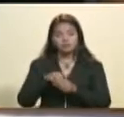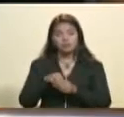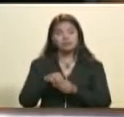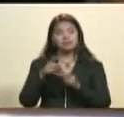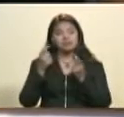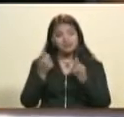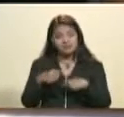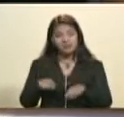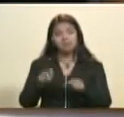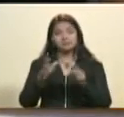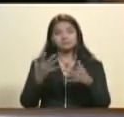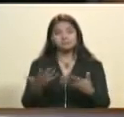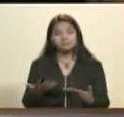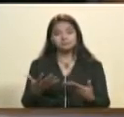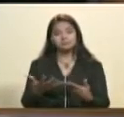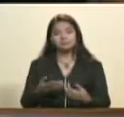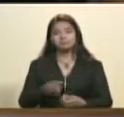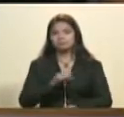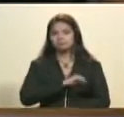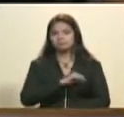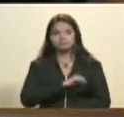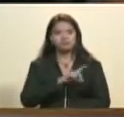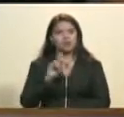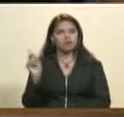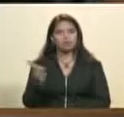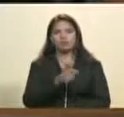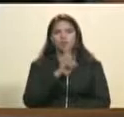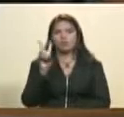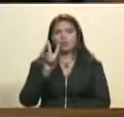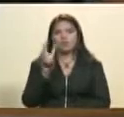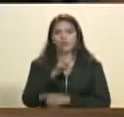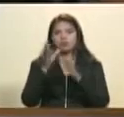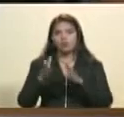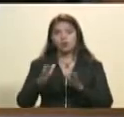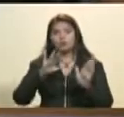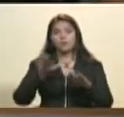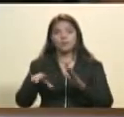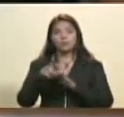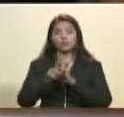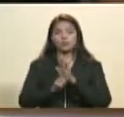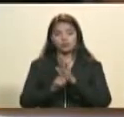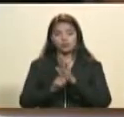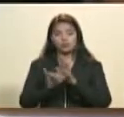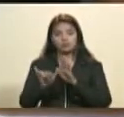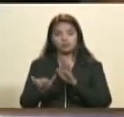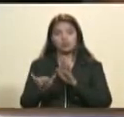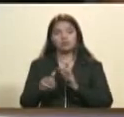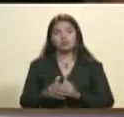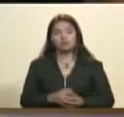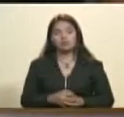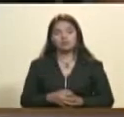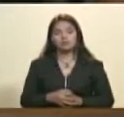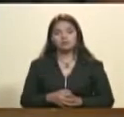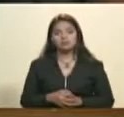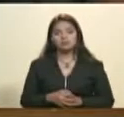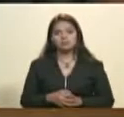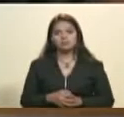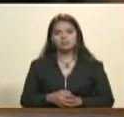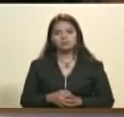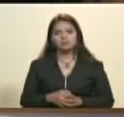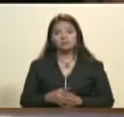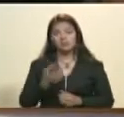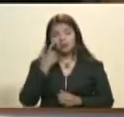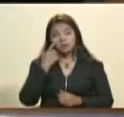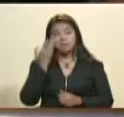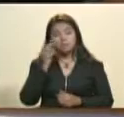intenta coaccionar e intimidar a los venezolanos que apoyan el proceso constituyente y quienes ven en ello una